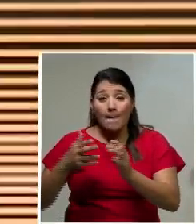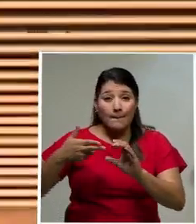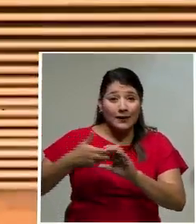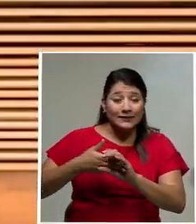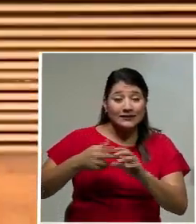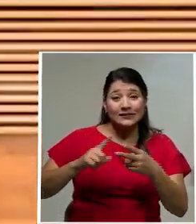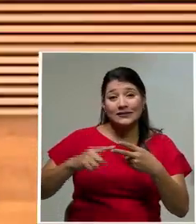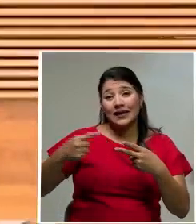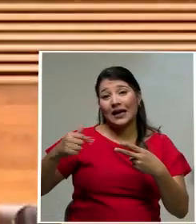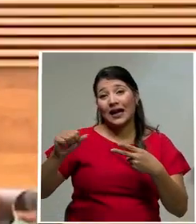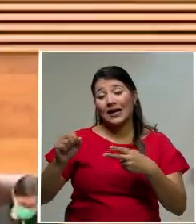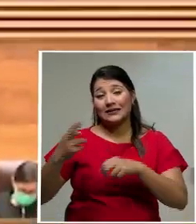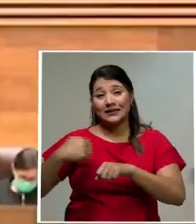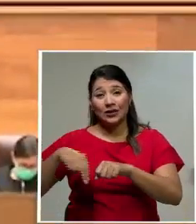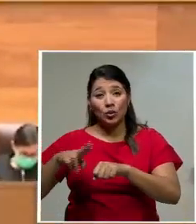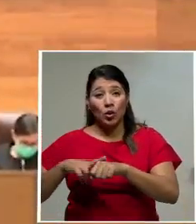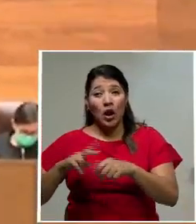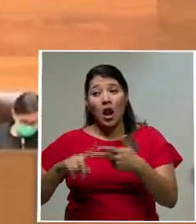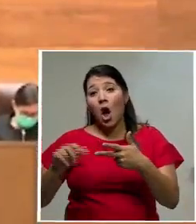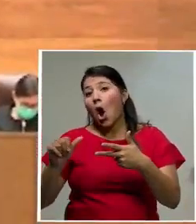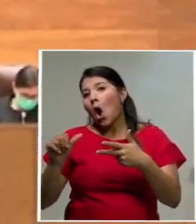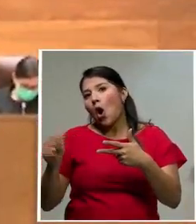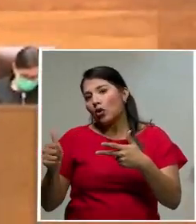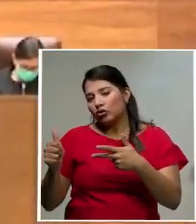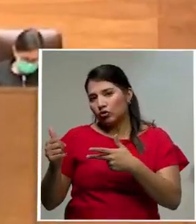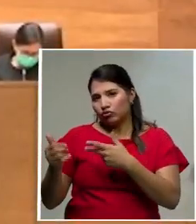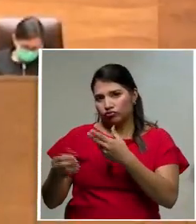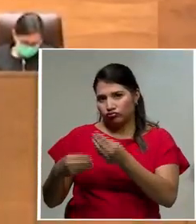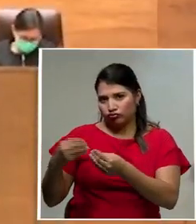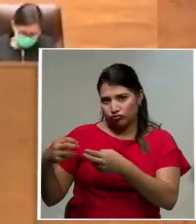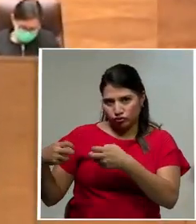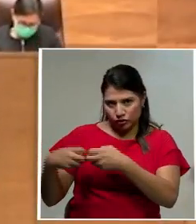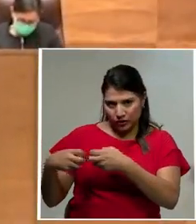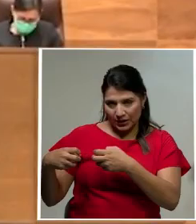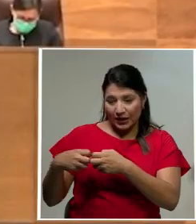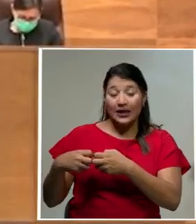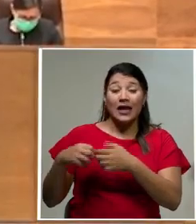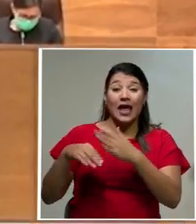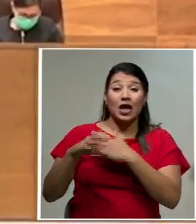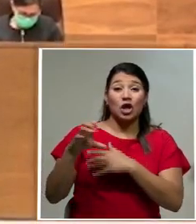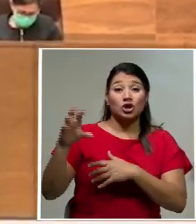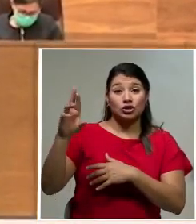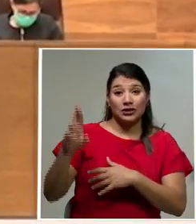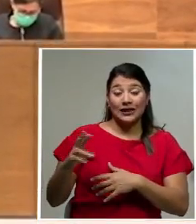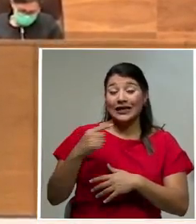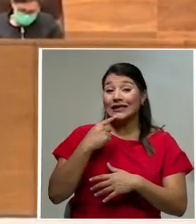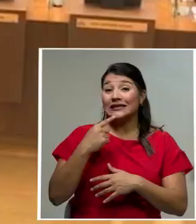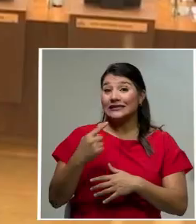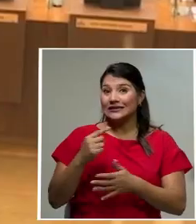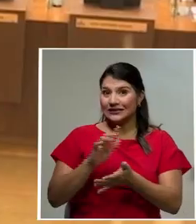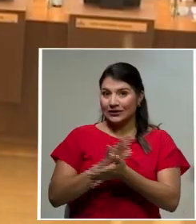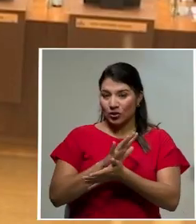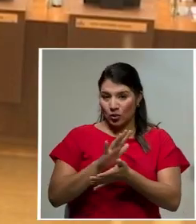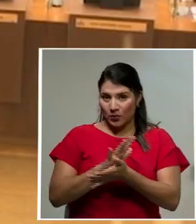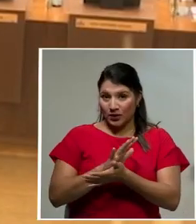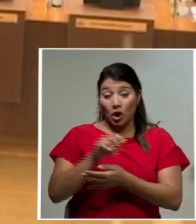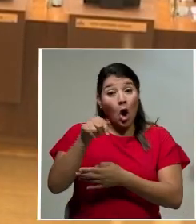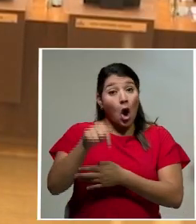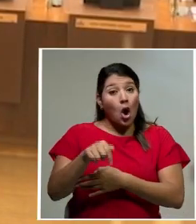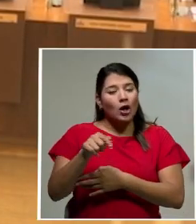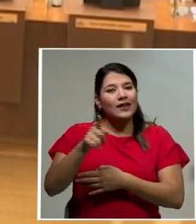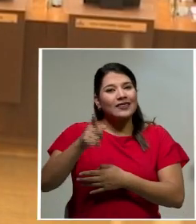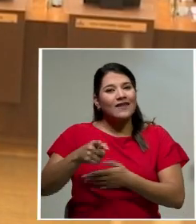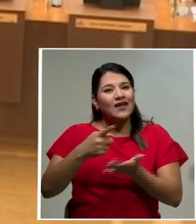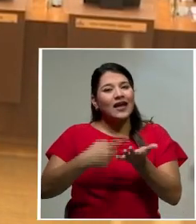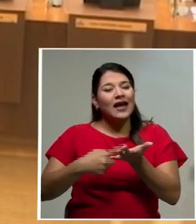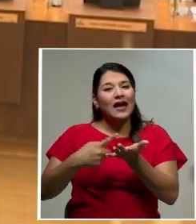cualquier otra sustancia hidrocarburada en el territorio costarricense, según indica el documento. Hoy se tenía previsto que se analizara